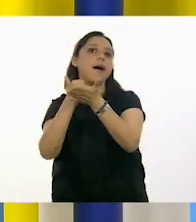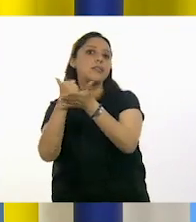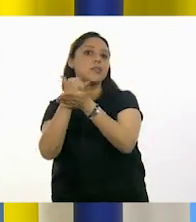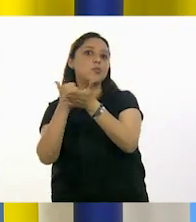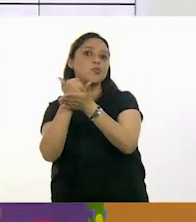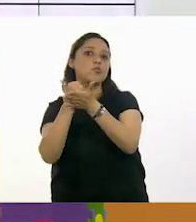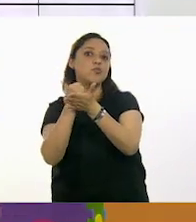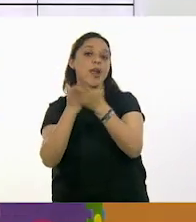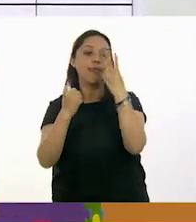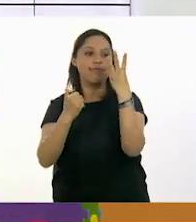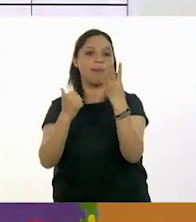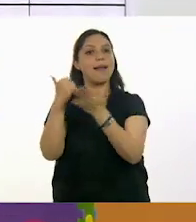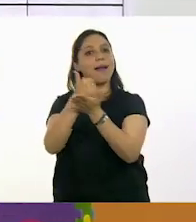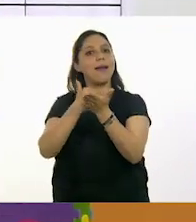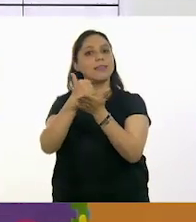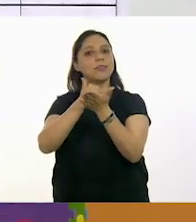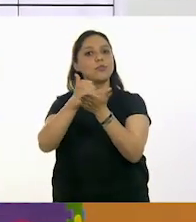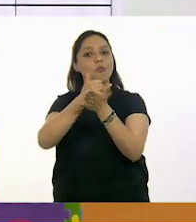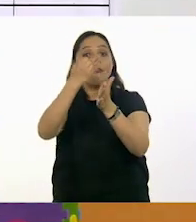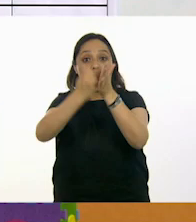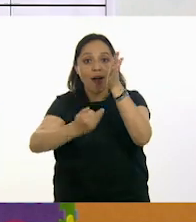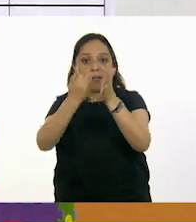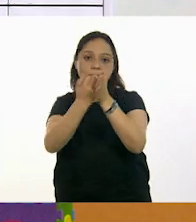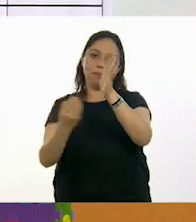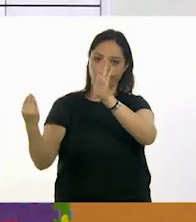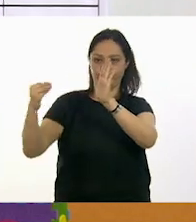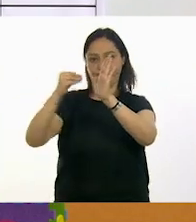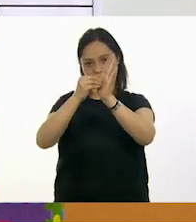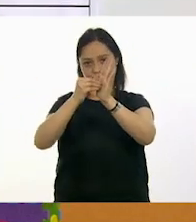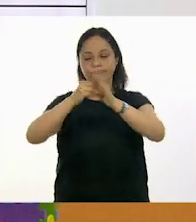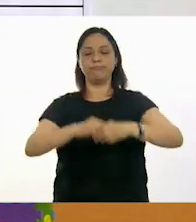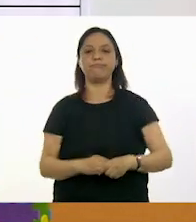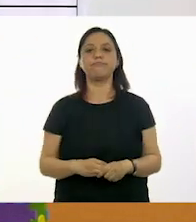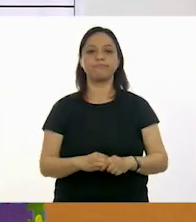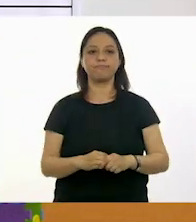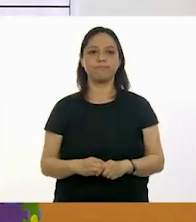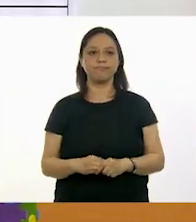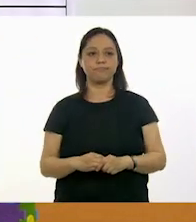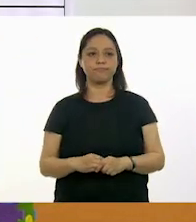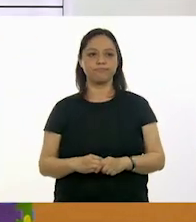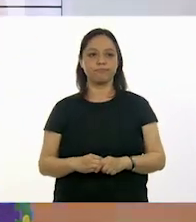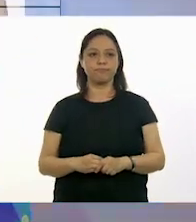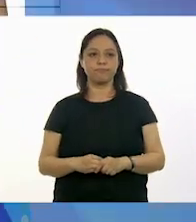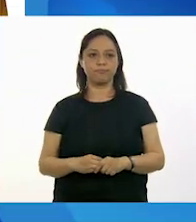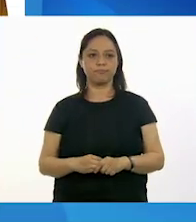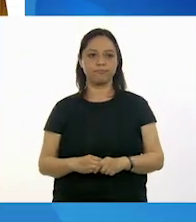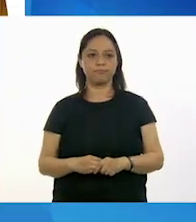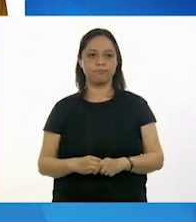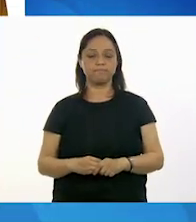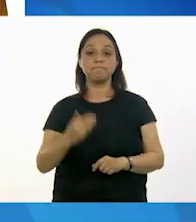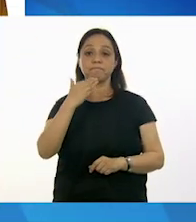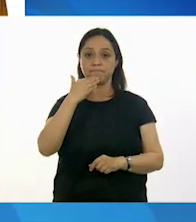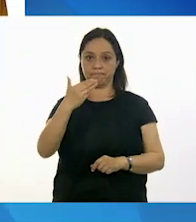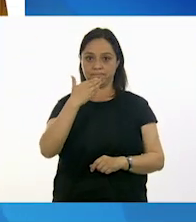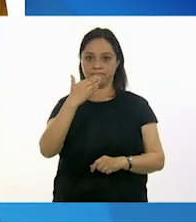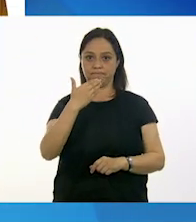azul. 3 árbol azul. Muy bien, fila 3, árbol azul. Muy bien.